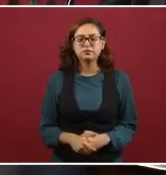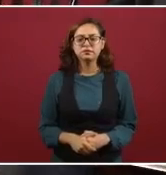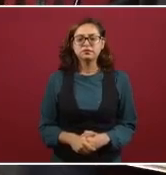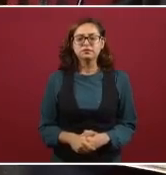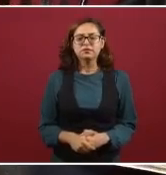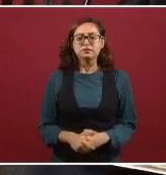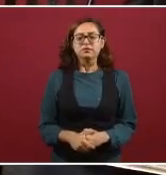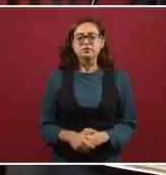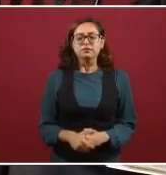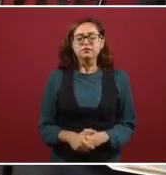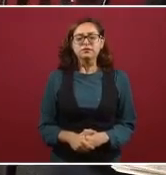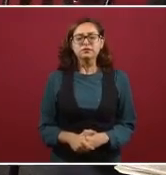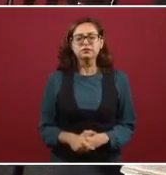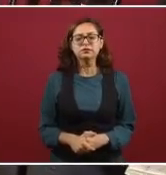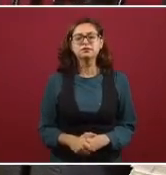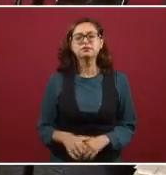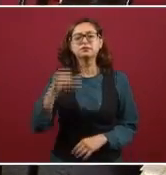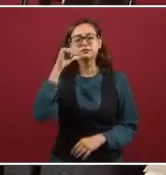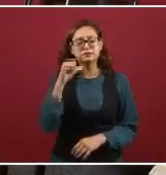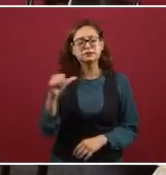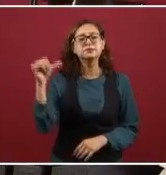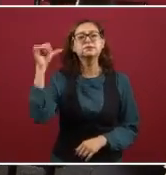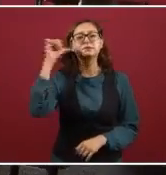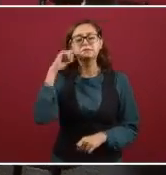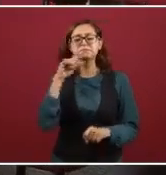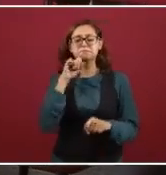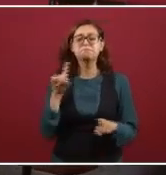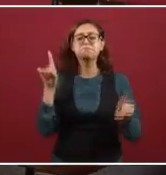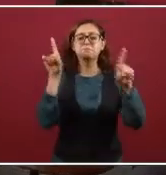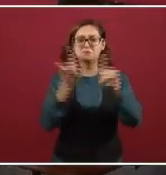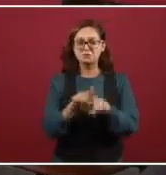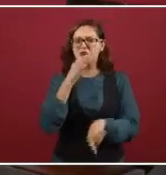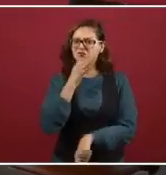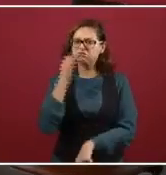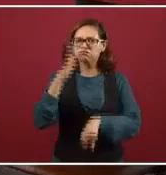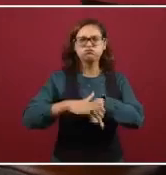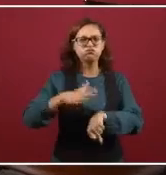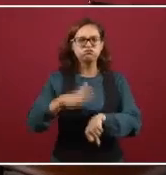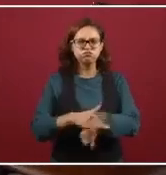la condena absoluta del gobierno y pueblo de México a los hechos.